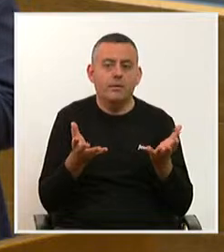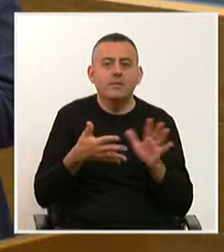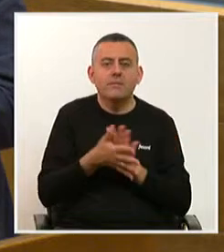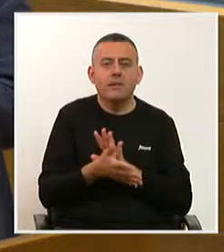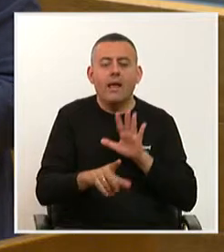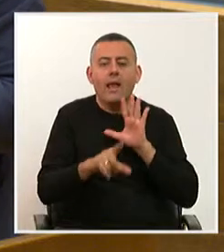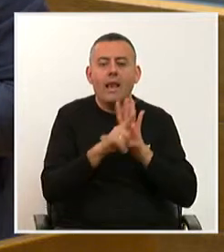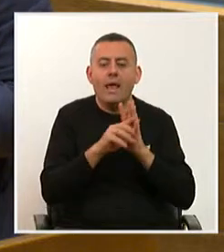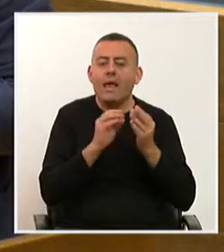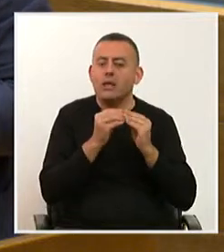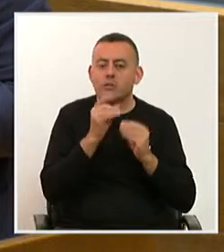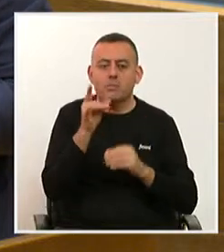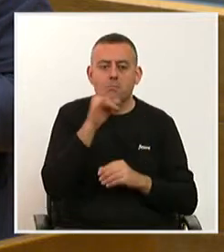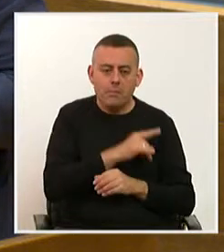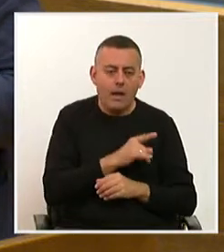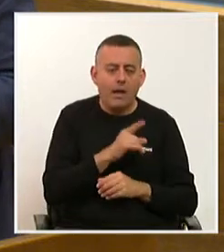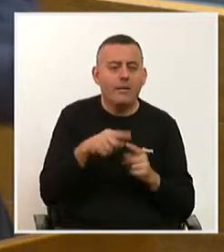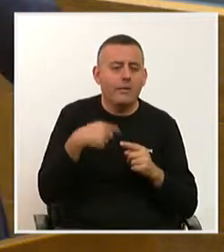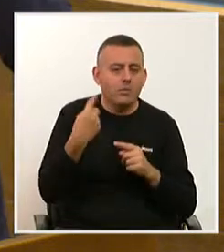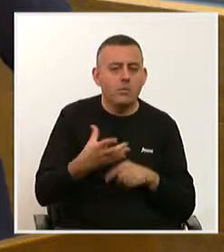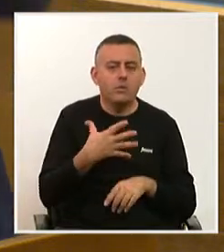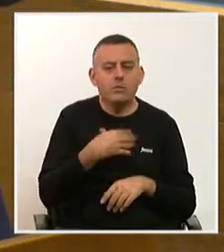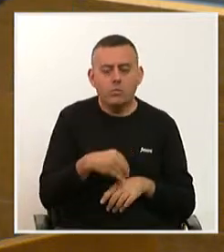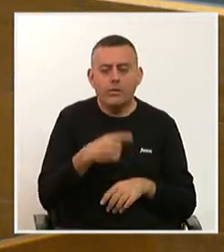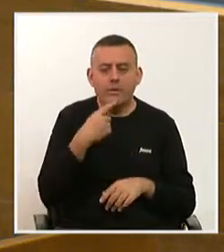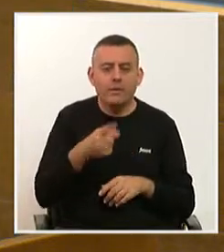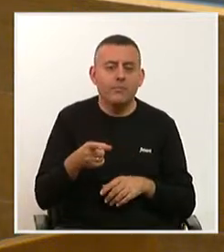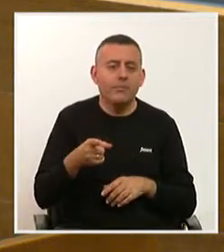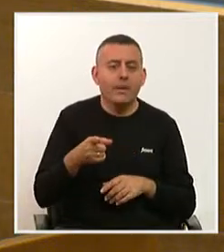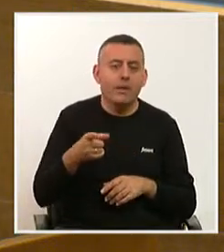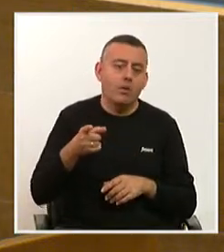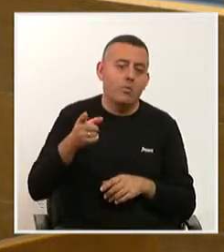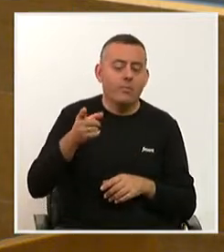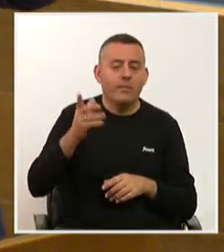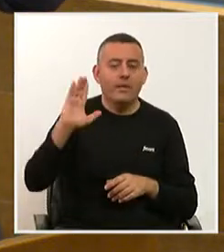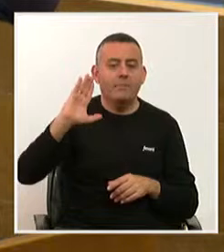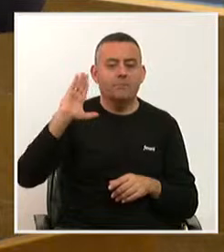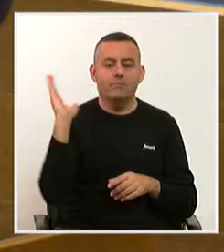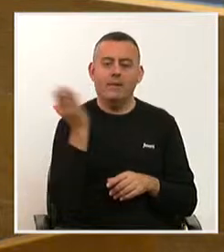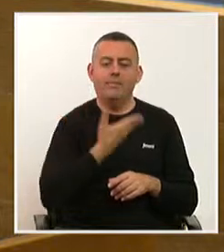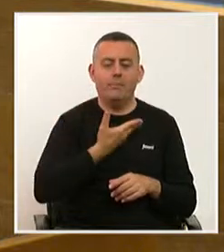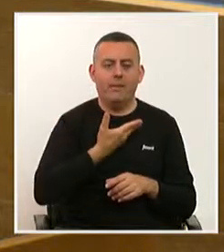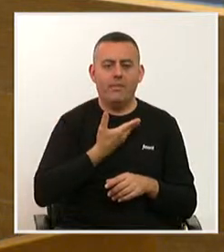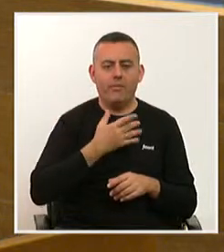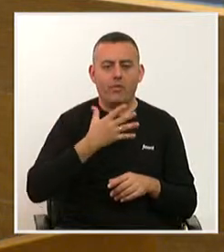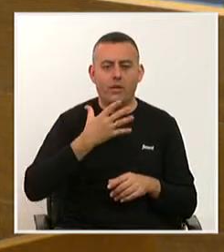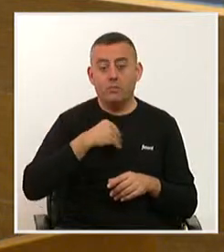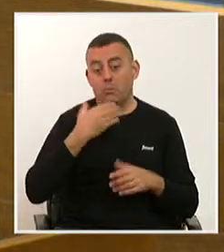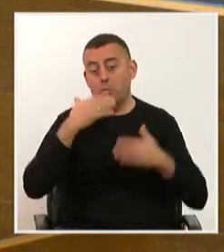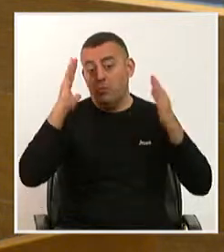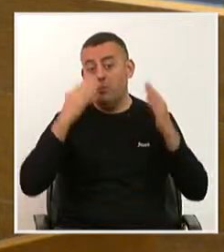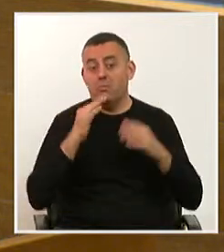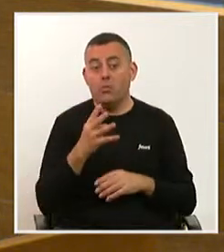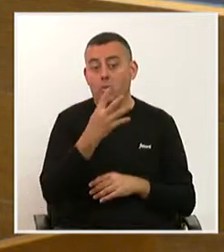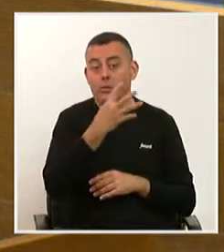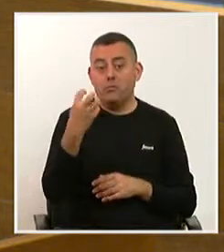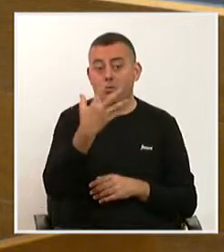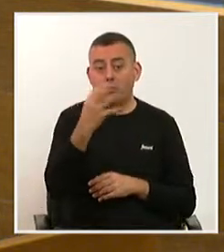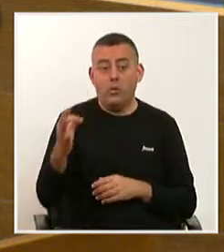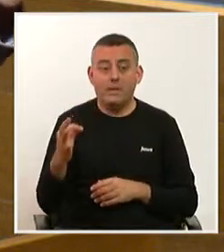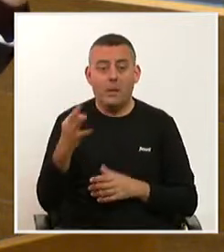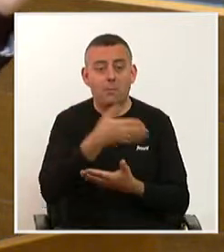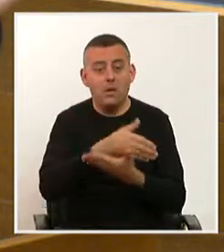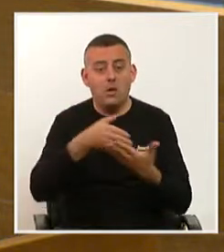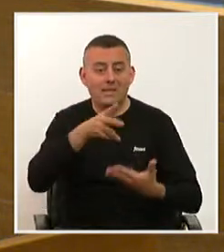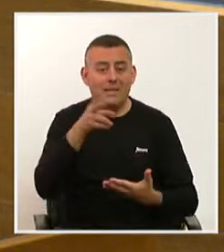entonces habrá que pagar indemnizaciones por importe se atreven a decir hasta el importe de 450 millones de euros en